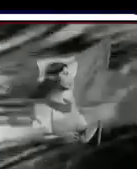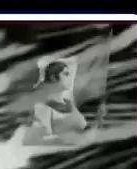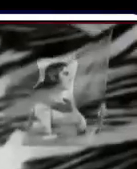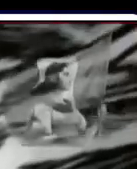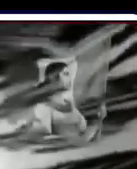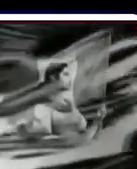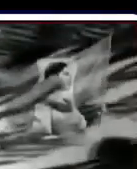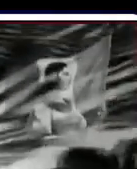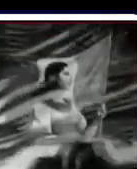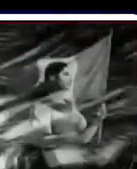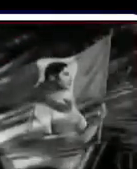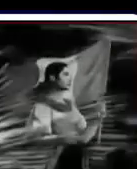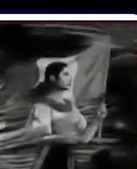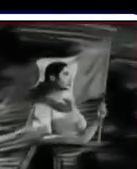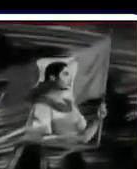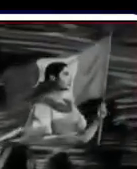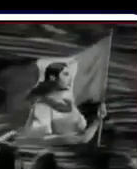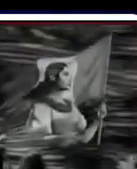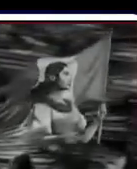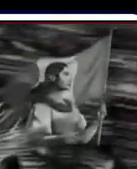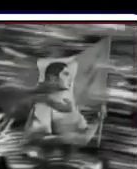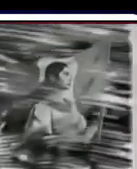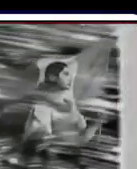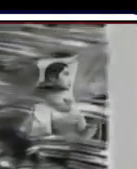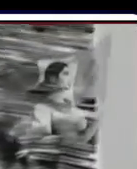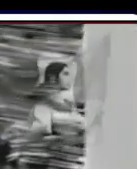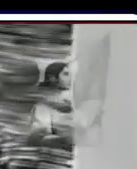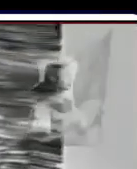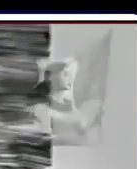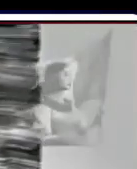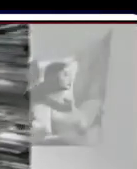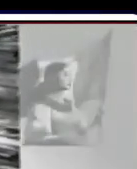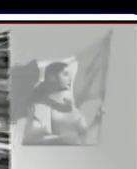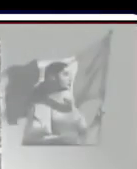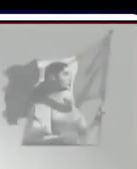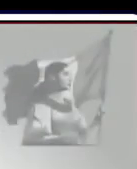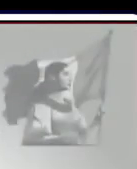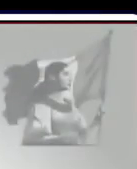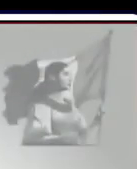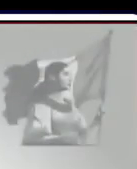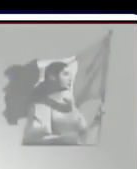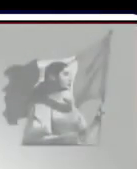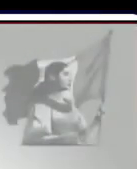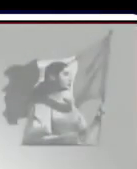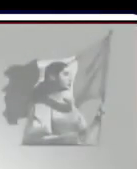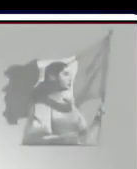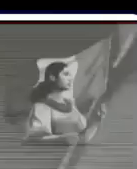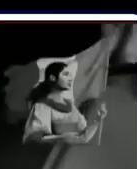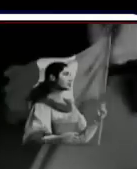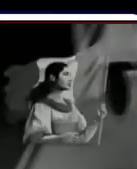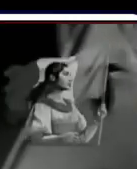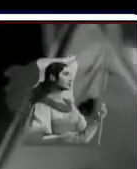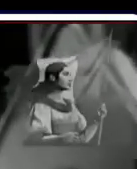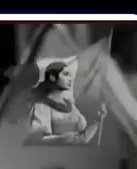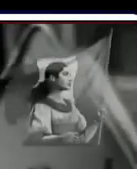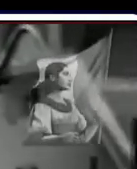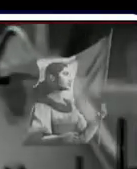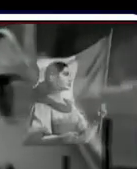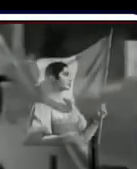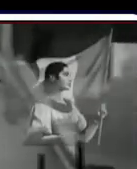Comienza una espiral de represión brutal. Primero, las tropas federales matan a 2 obreros y arrestan al menos a